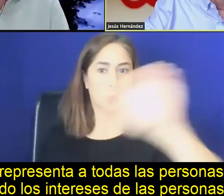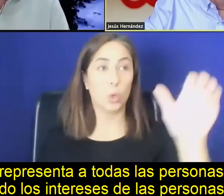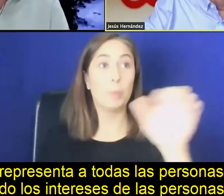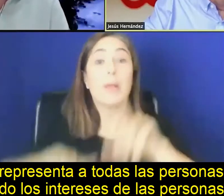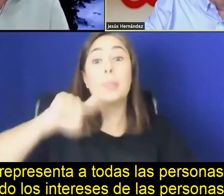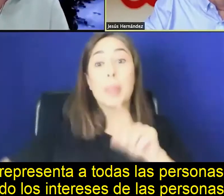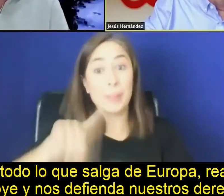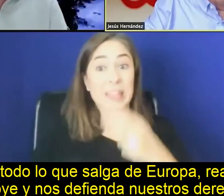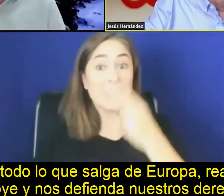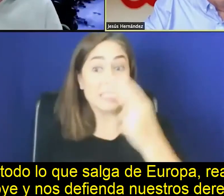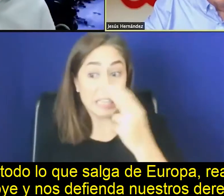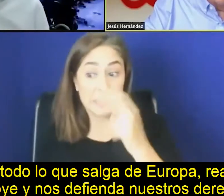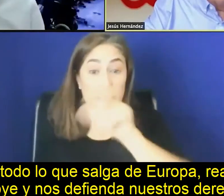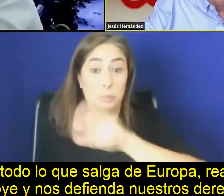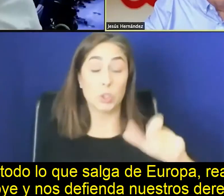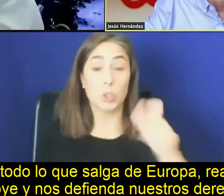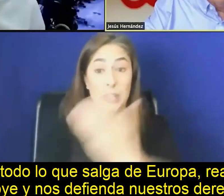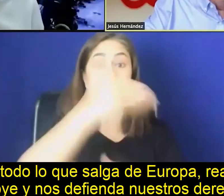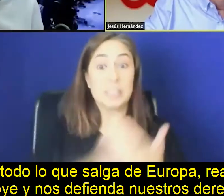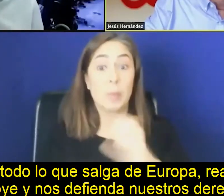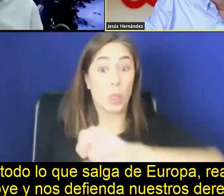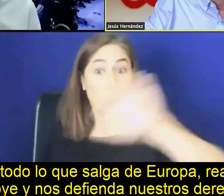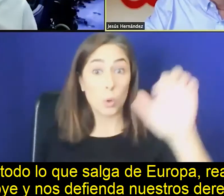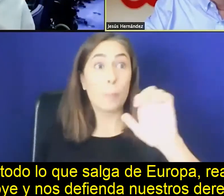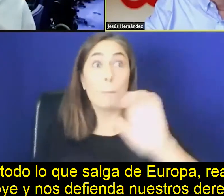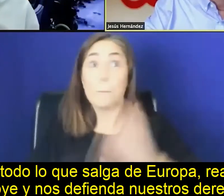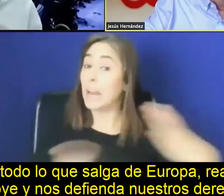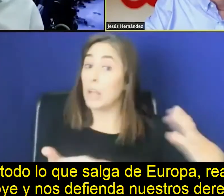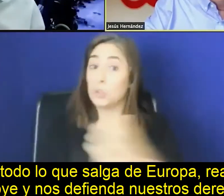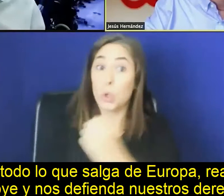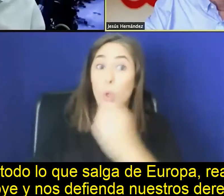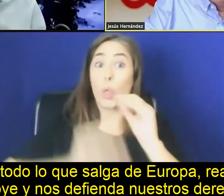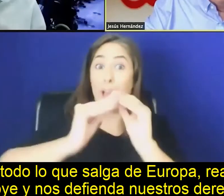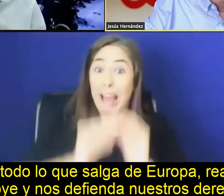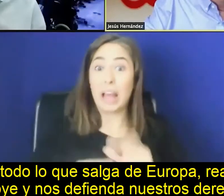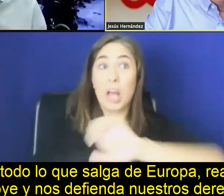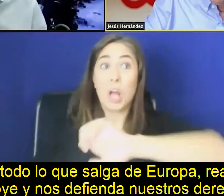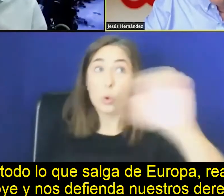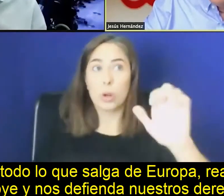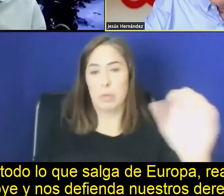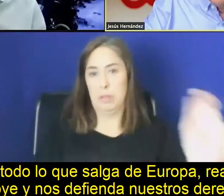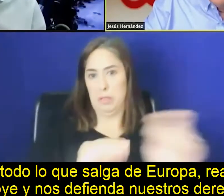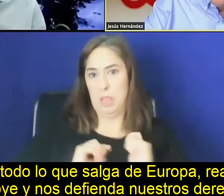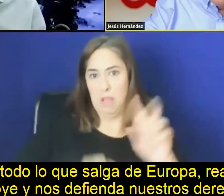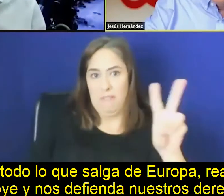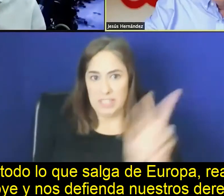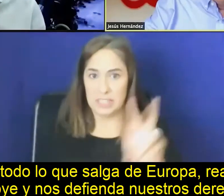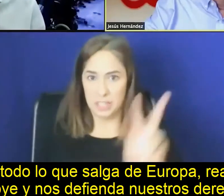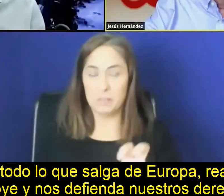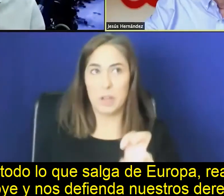con discapacidad en Europa para que todo lo que salga de Sí. Europa realmente nos sirva, nos apoye y nos defienda